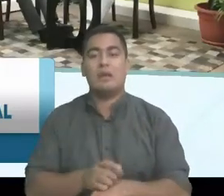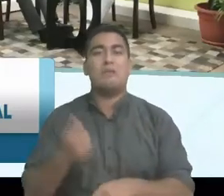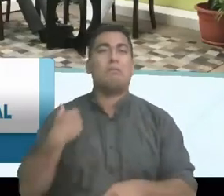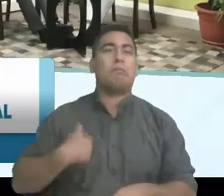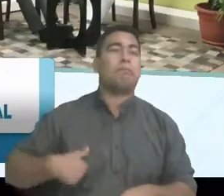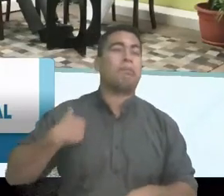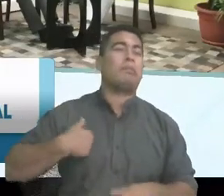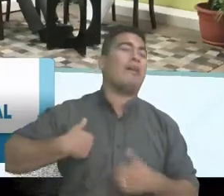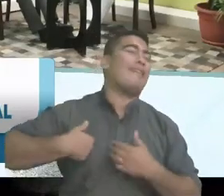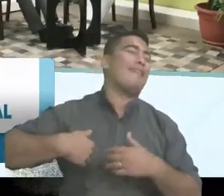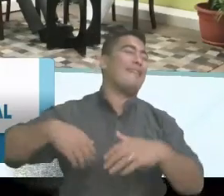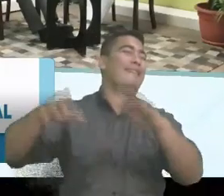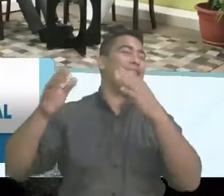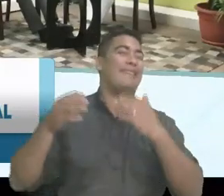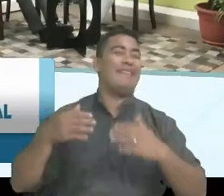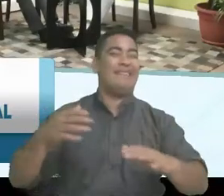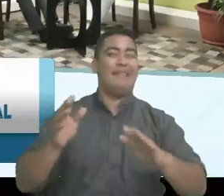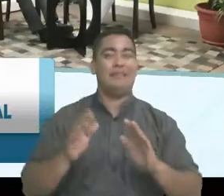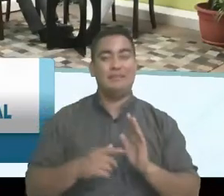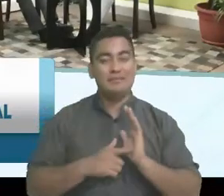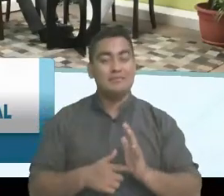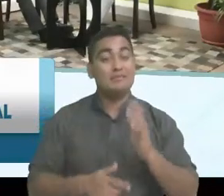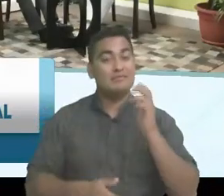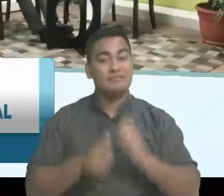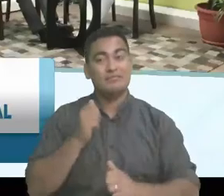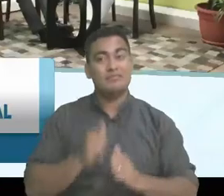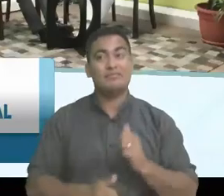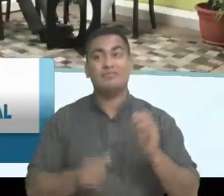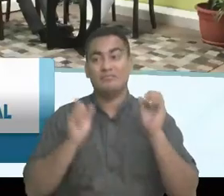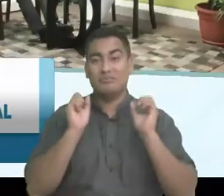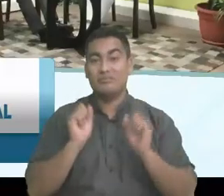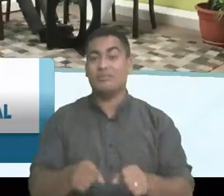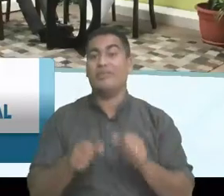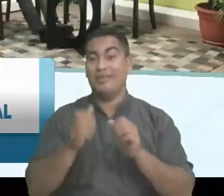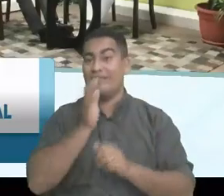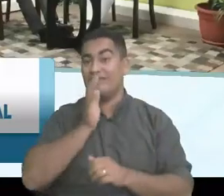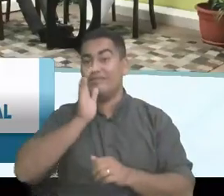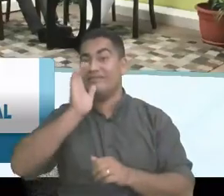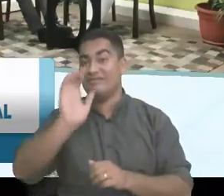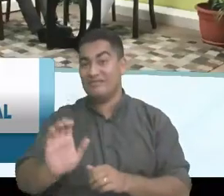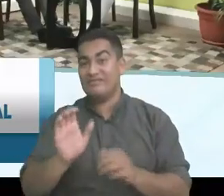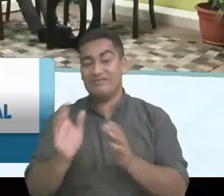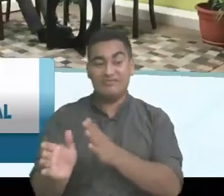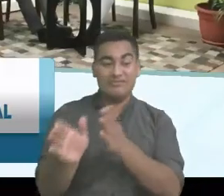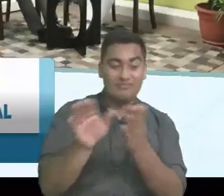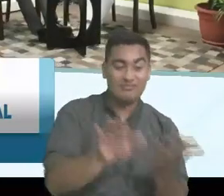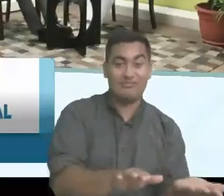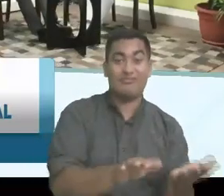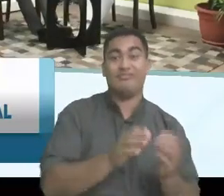diarrea por 24 horas, por ejemplo? Hasta la muerte. Pensando que es una